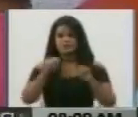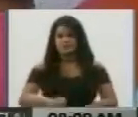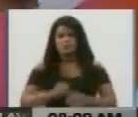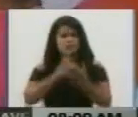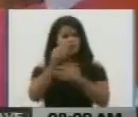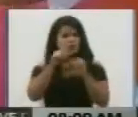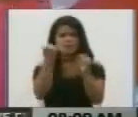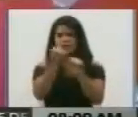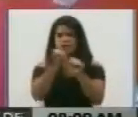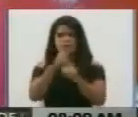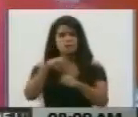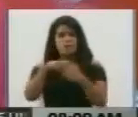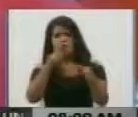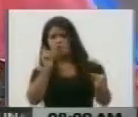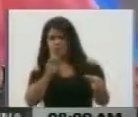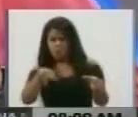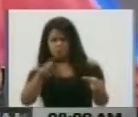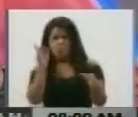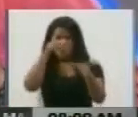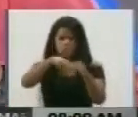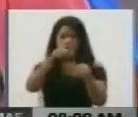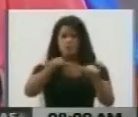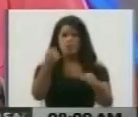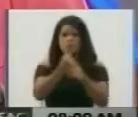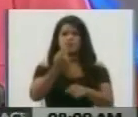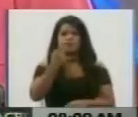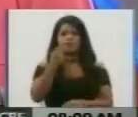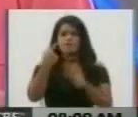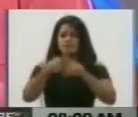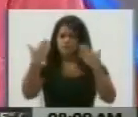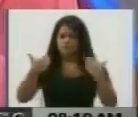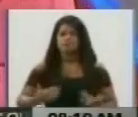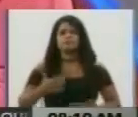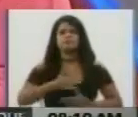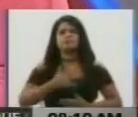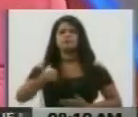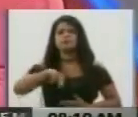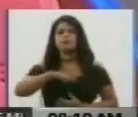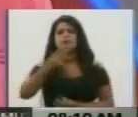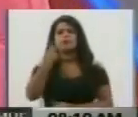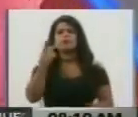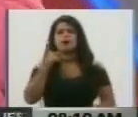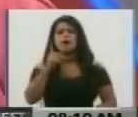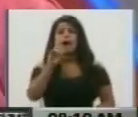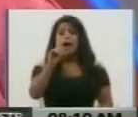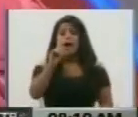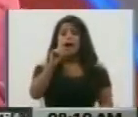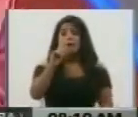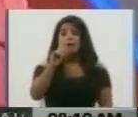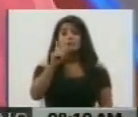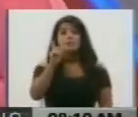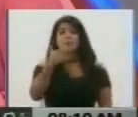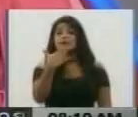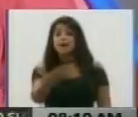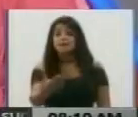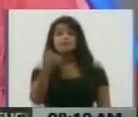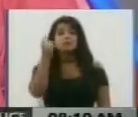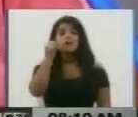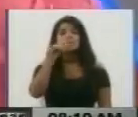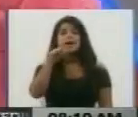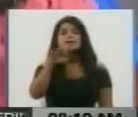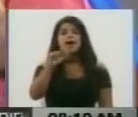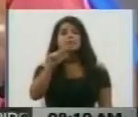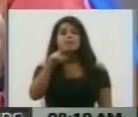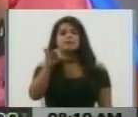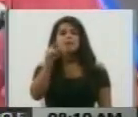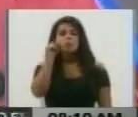está. Nunca nos hemos ido, y además los seres humanos, los ciudadanos somos ciudadanos también políticos. Ahora, quiero agradecerle a María Cira Matute, que va a